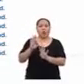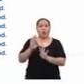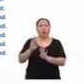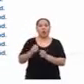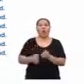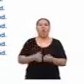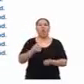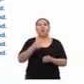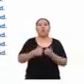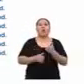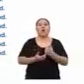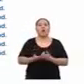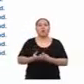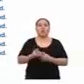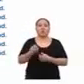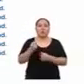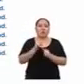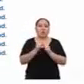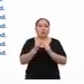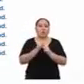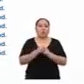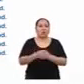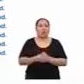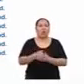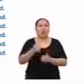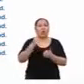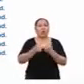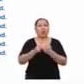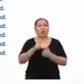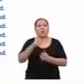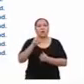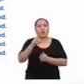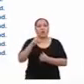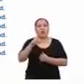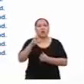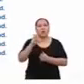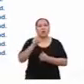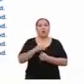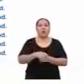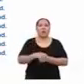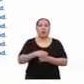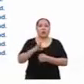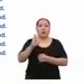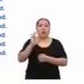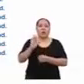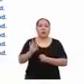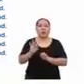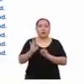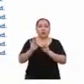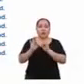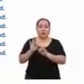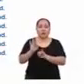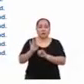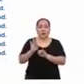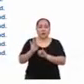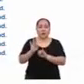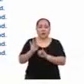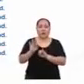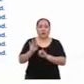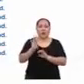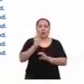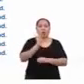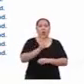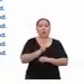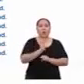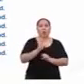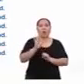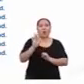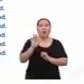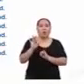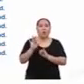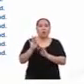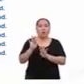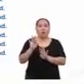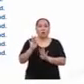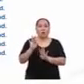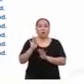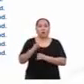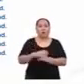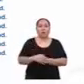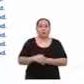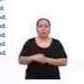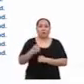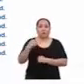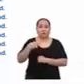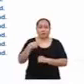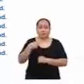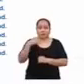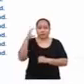por decirlo de otra forma, ¿cuál es el valor de la frecuencia absoluta de la clase 4? Fácil. Busco en la columna de